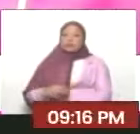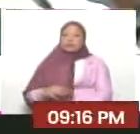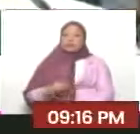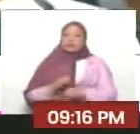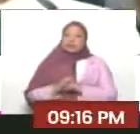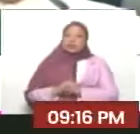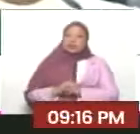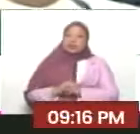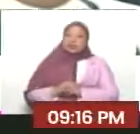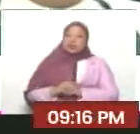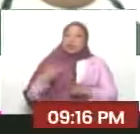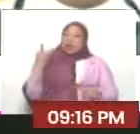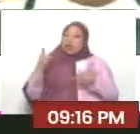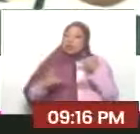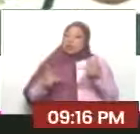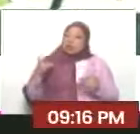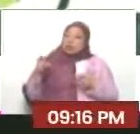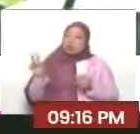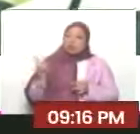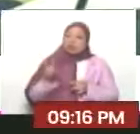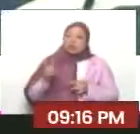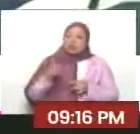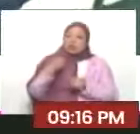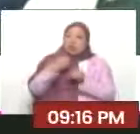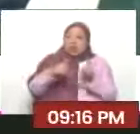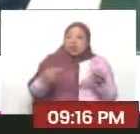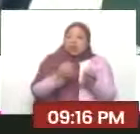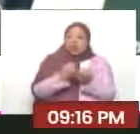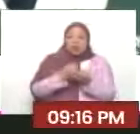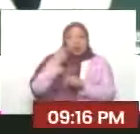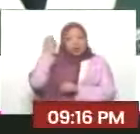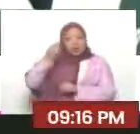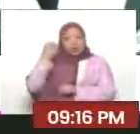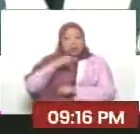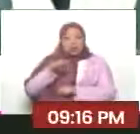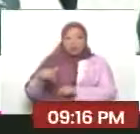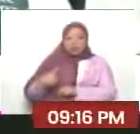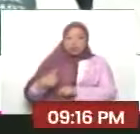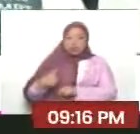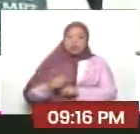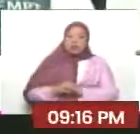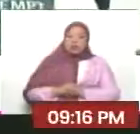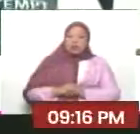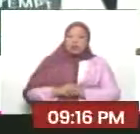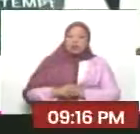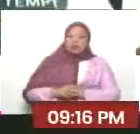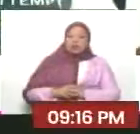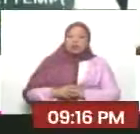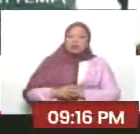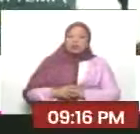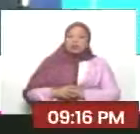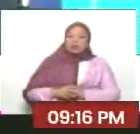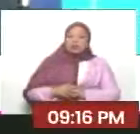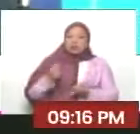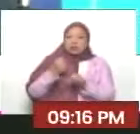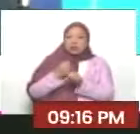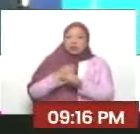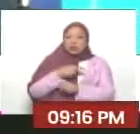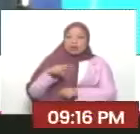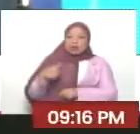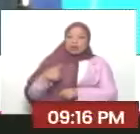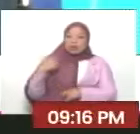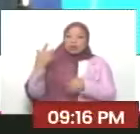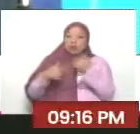Y esa es una actividad descolonizadora. Nosotros somos así, Gabriela.